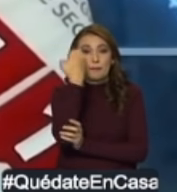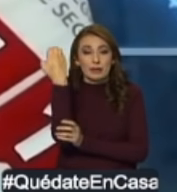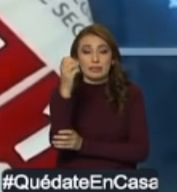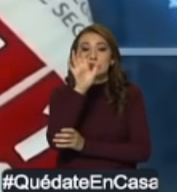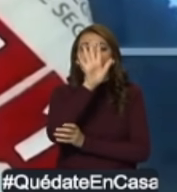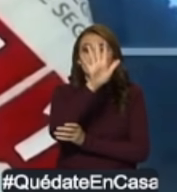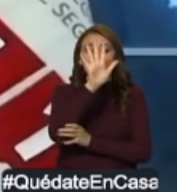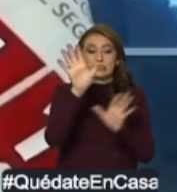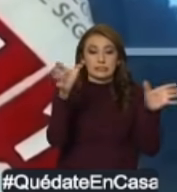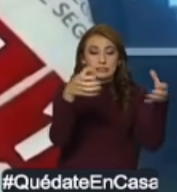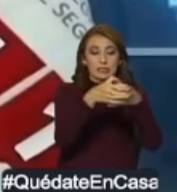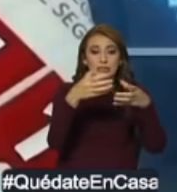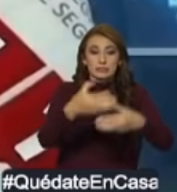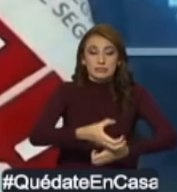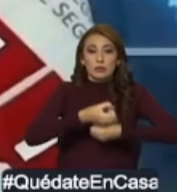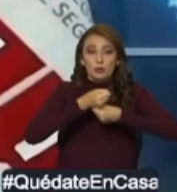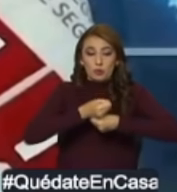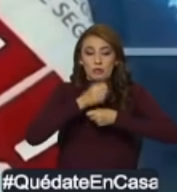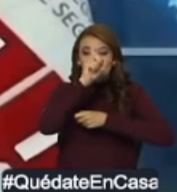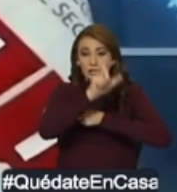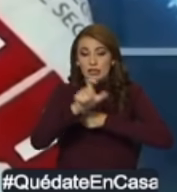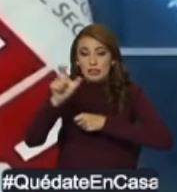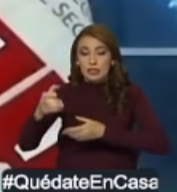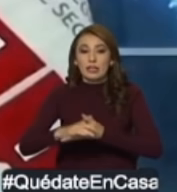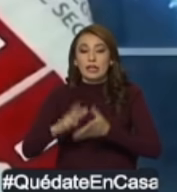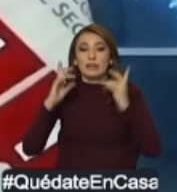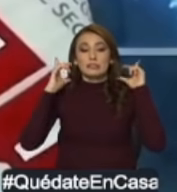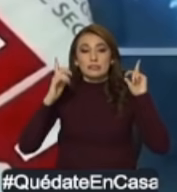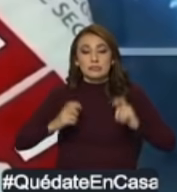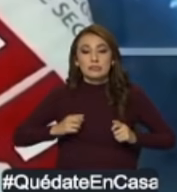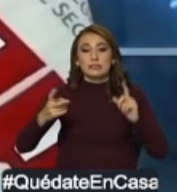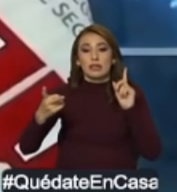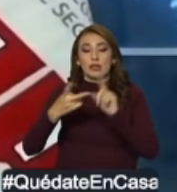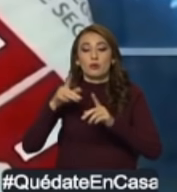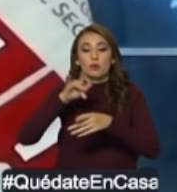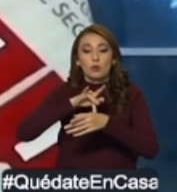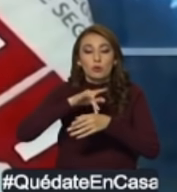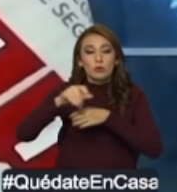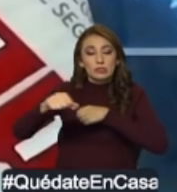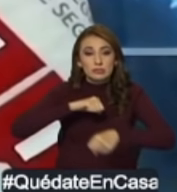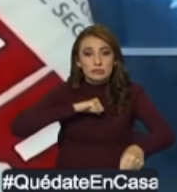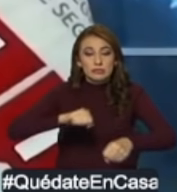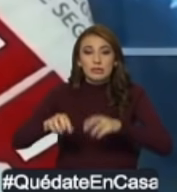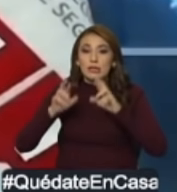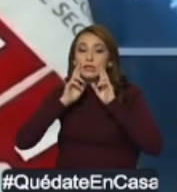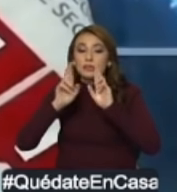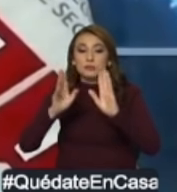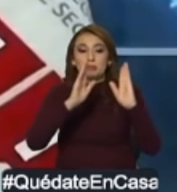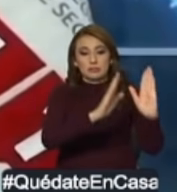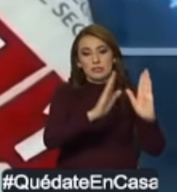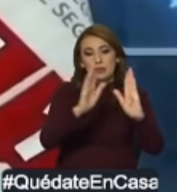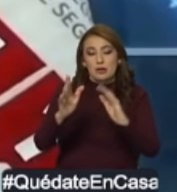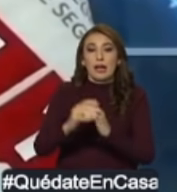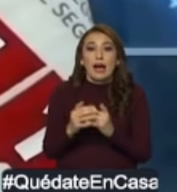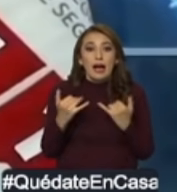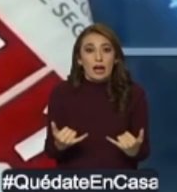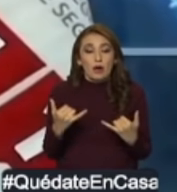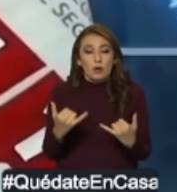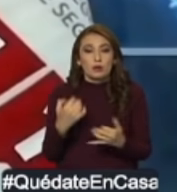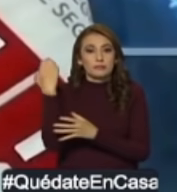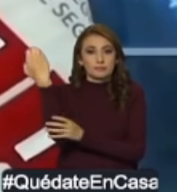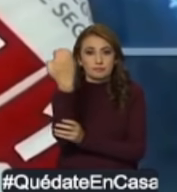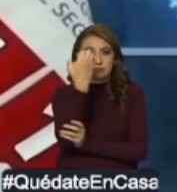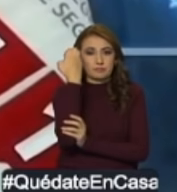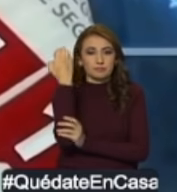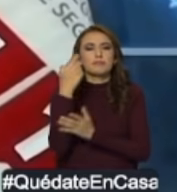seguridad ciudadana, gestión sanitaria, gestión de riesgos, tránsito, movilidad y respuestas municipales. Sin embargo, nos vamos a centrar en lo que